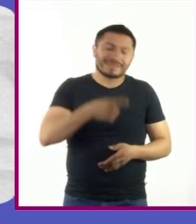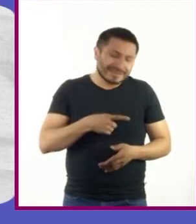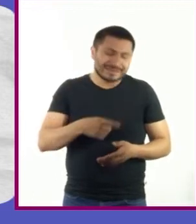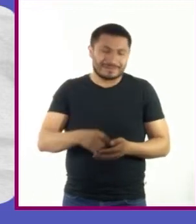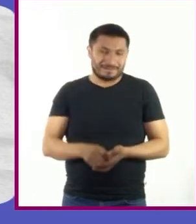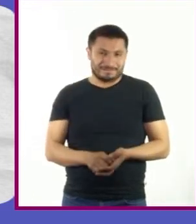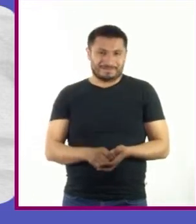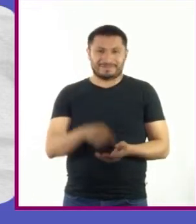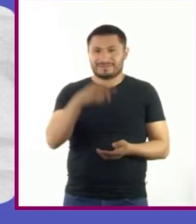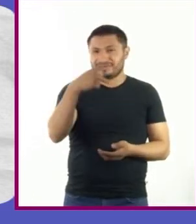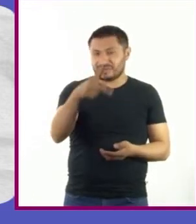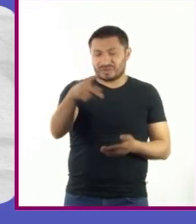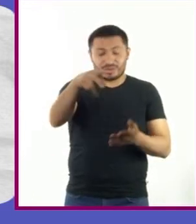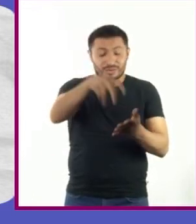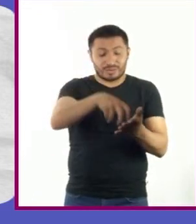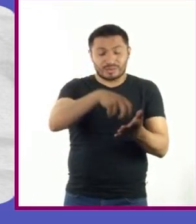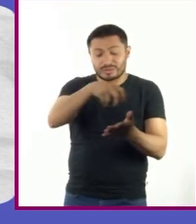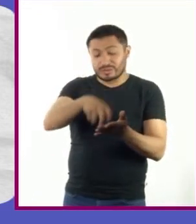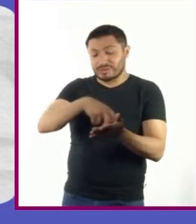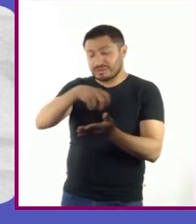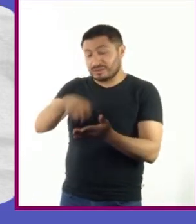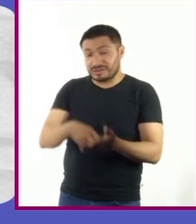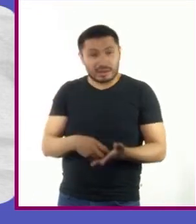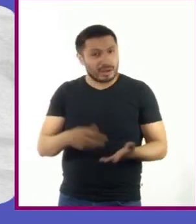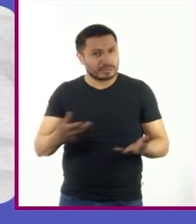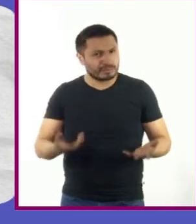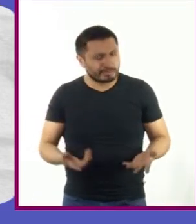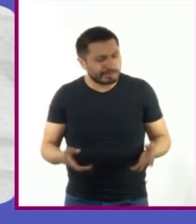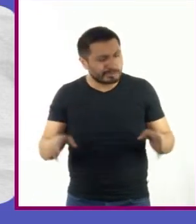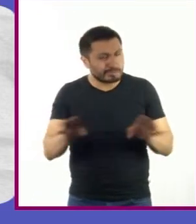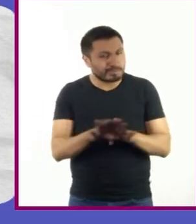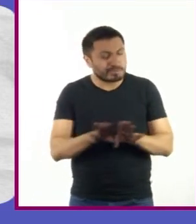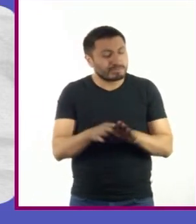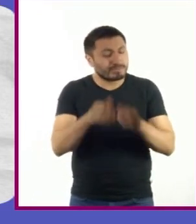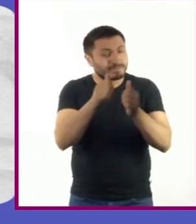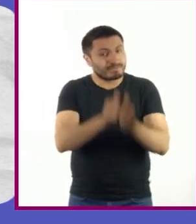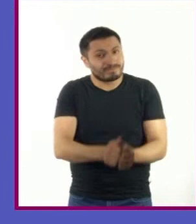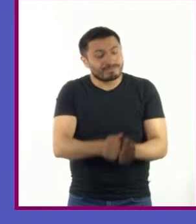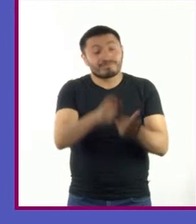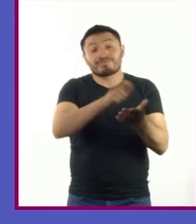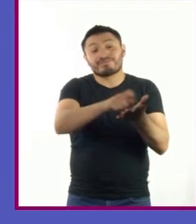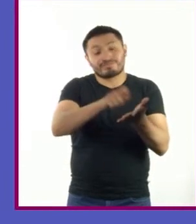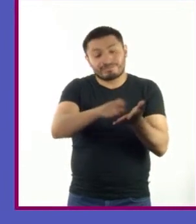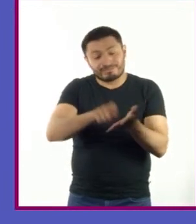partir de las correcciones que realizaste, ¿cómo quedaría el texto?